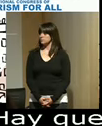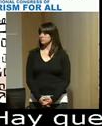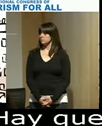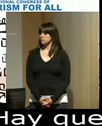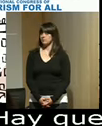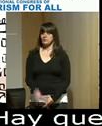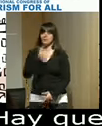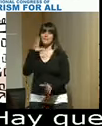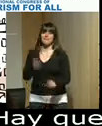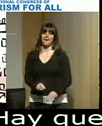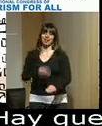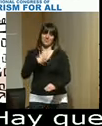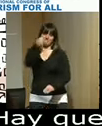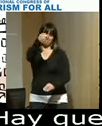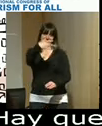Ah, ¿qué tal?